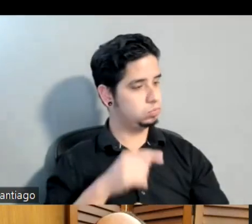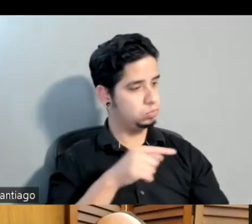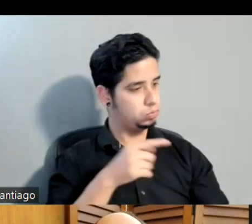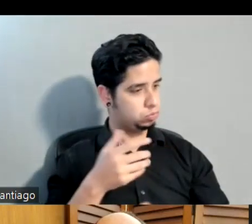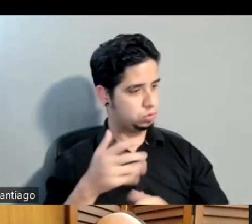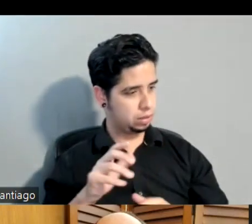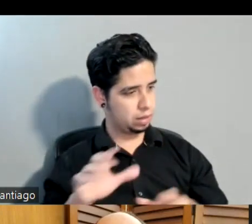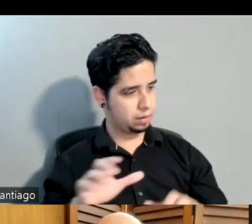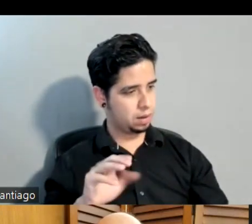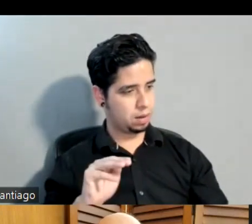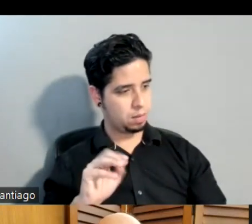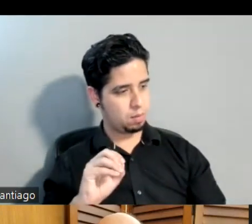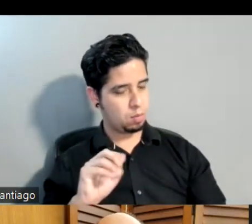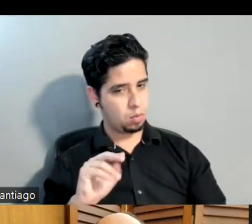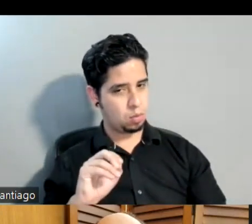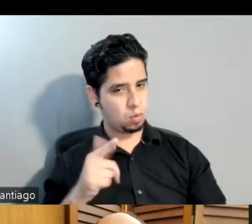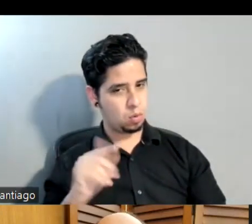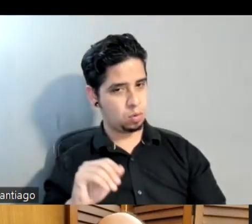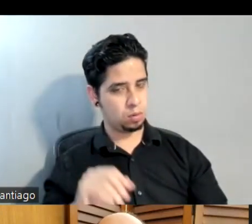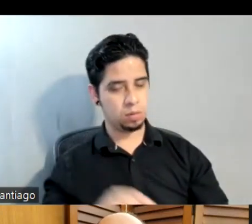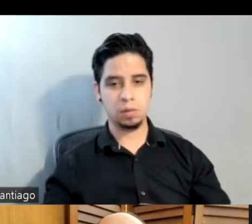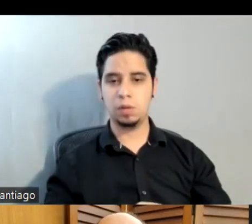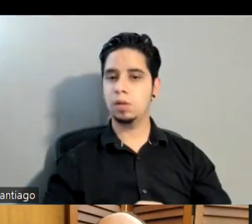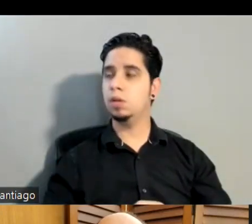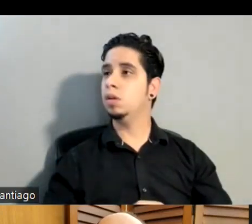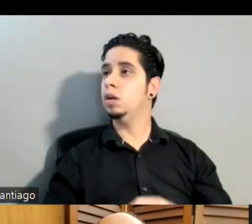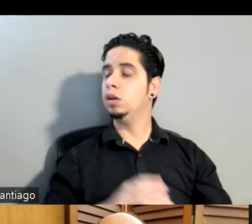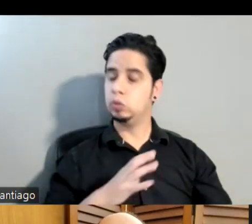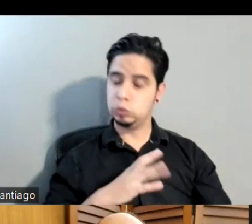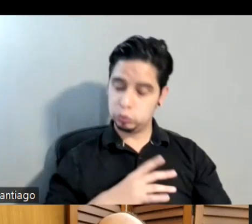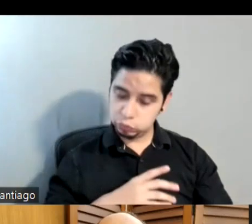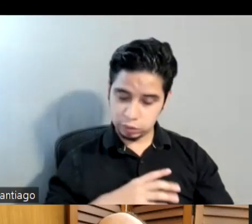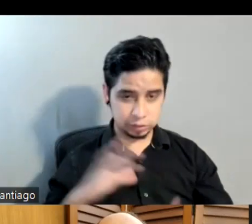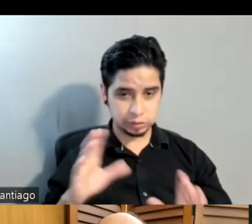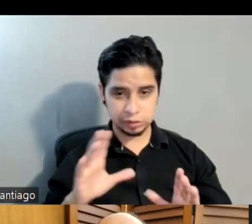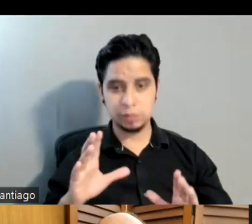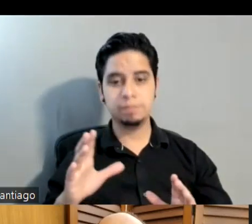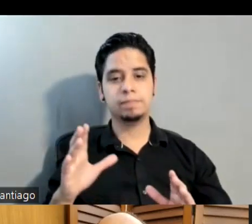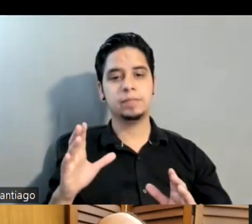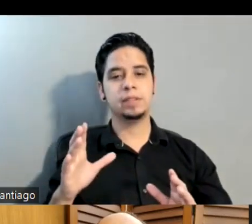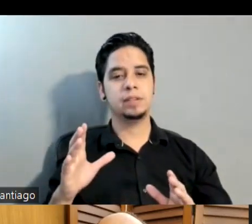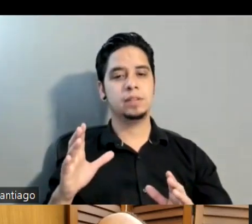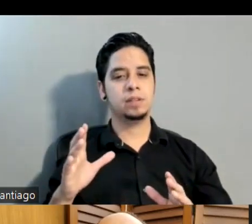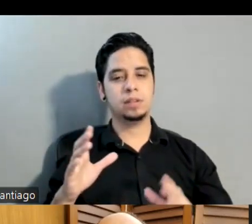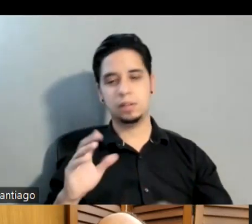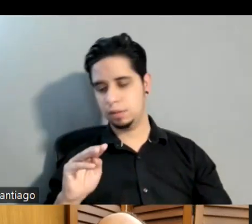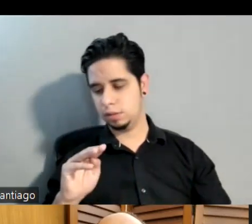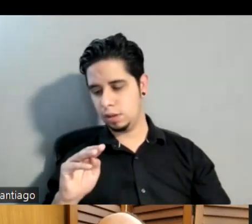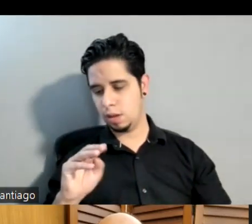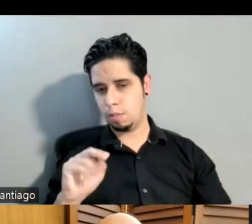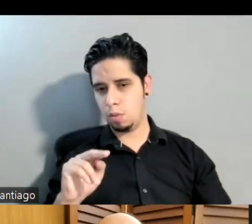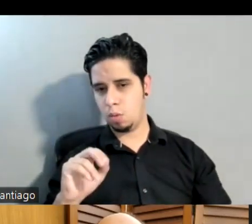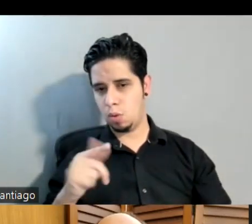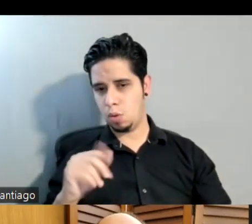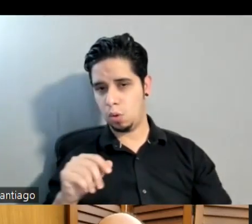los dos al unísono, que se nos los piden para hacer una obra, no nos va a salir. es que ese monólogo, y los dos estábamos